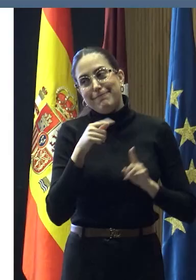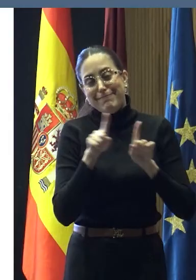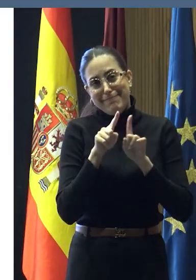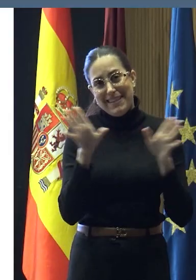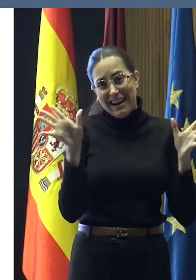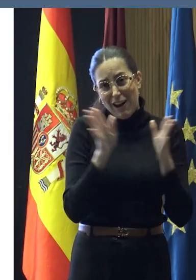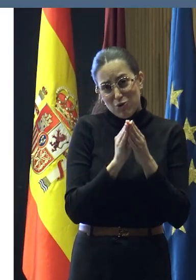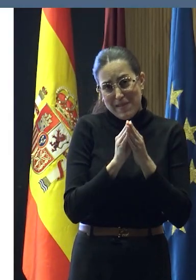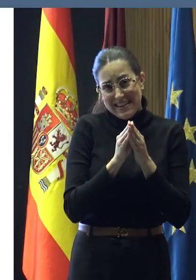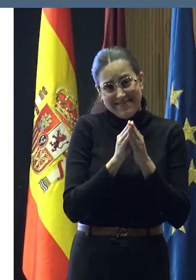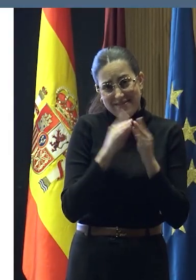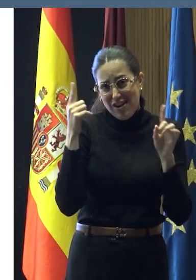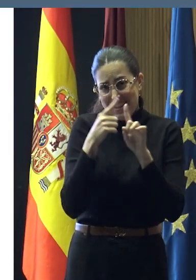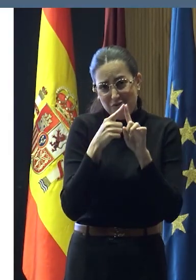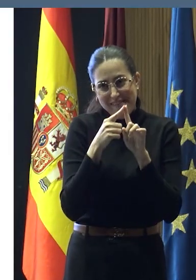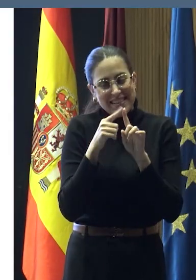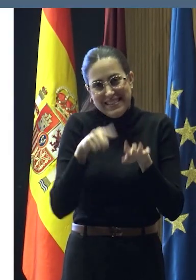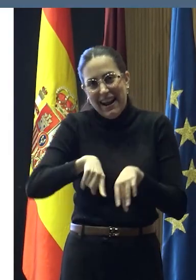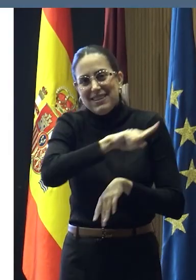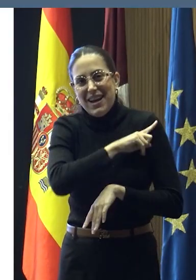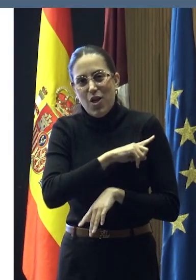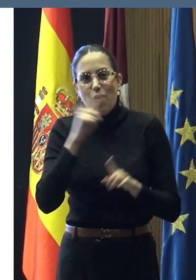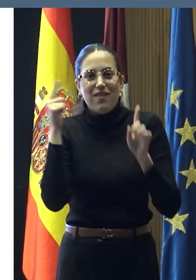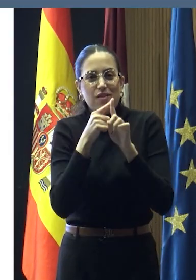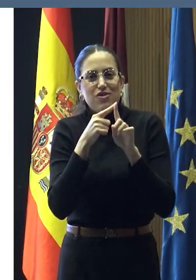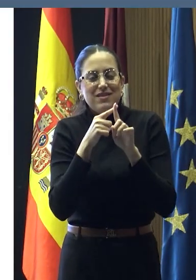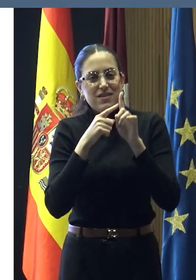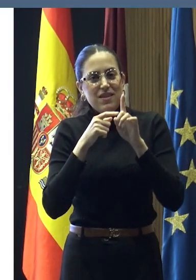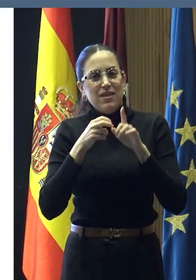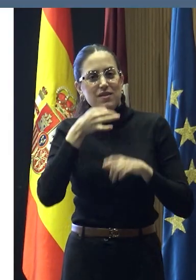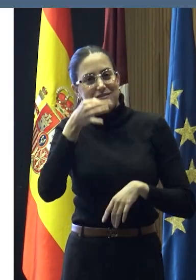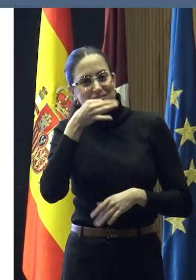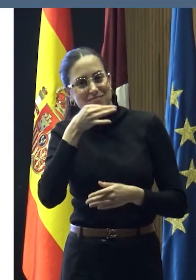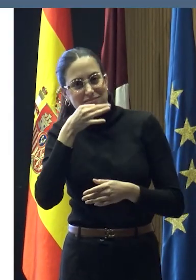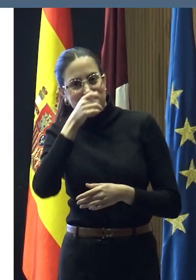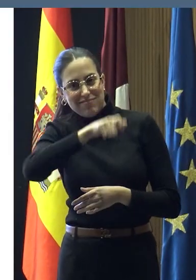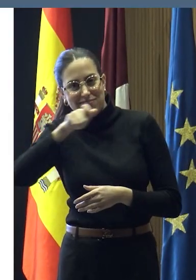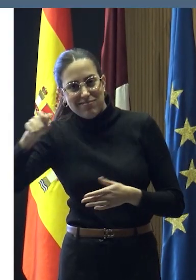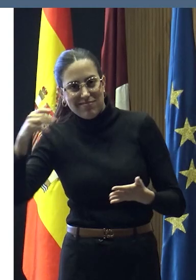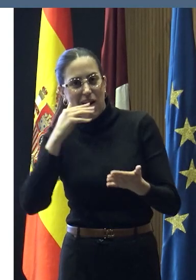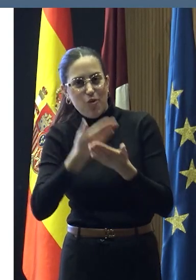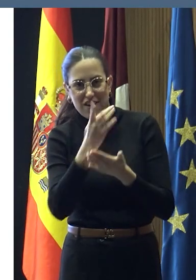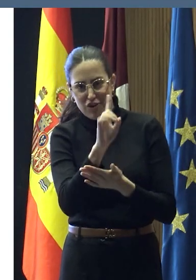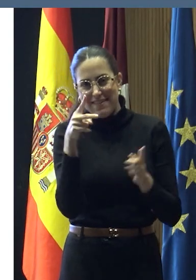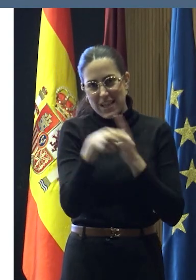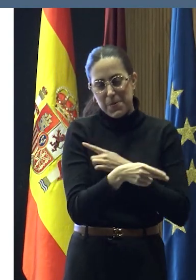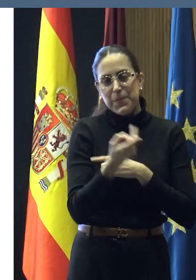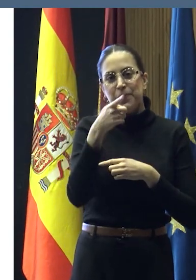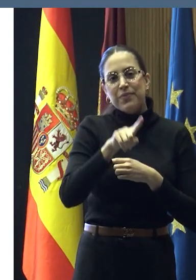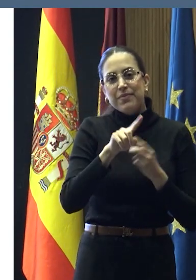resumir demasiado para que no cansaros, algunas diferencias